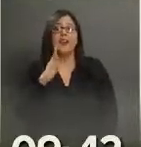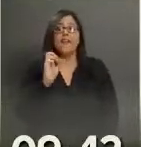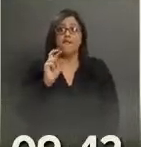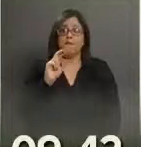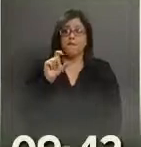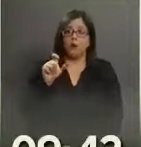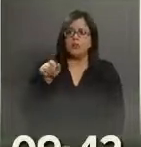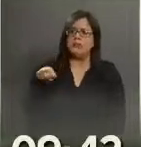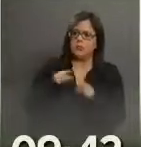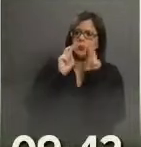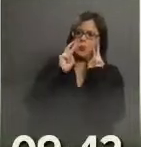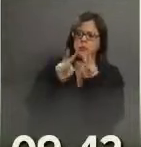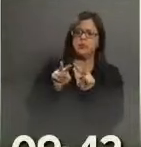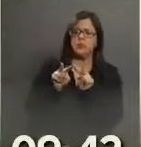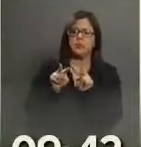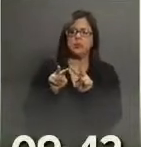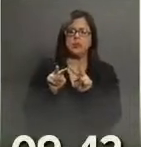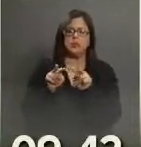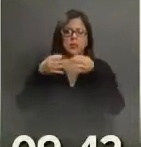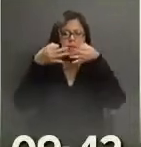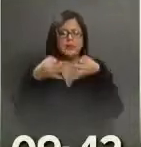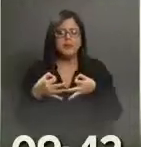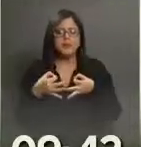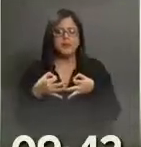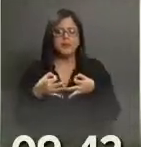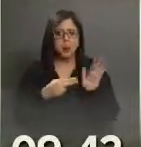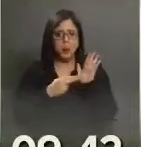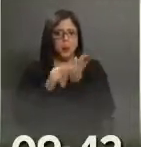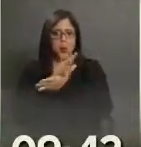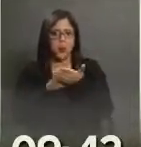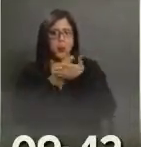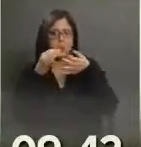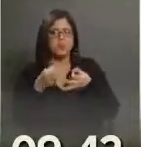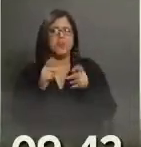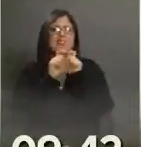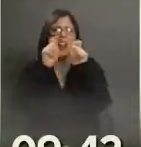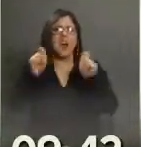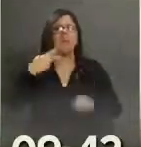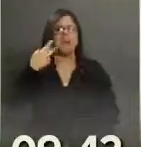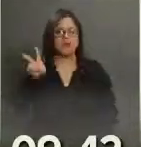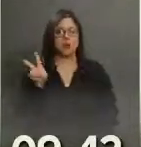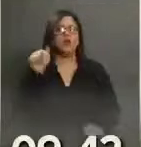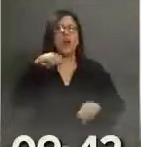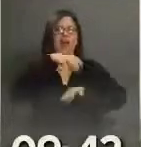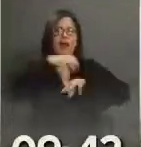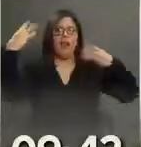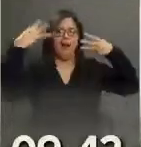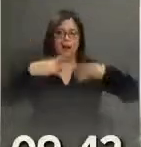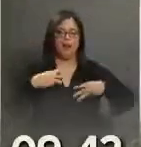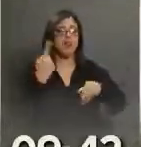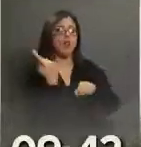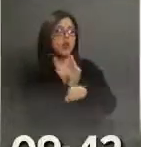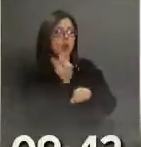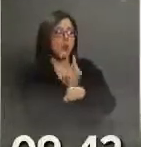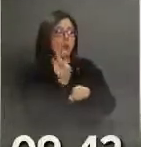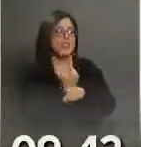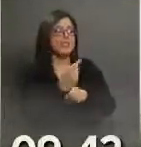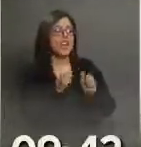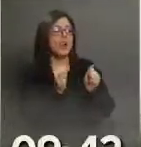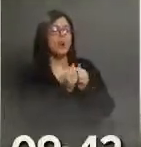particular, tan ejemplificador de su campaña ahí en Magallanes, conversan con la Titi González